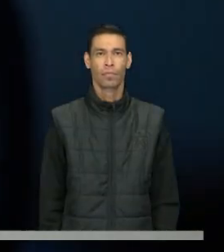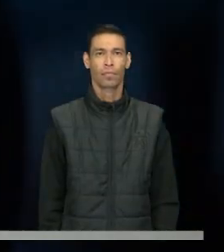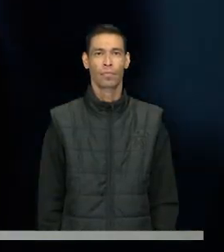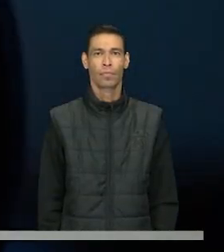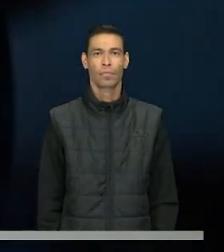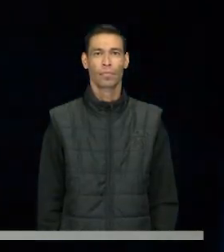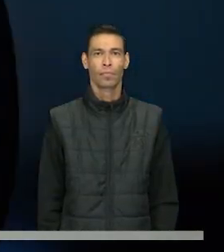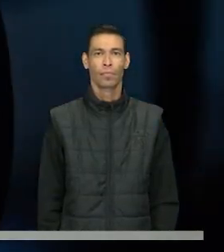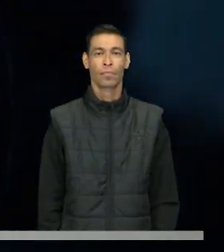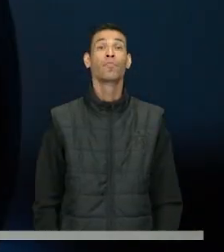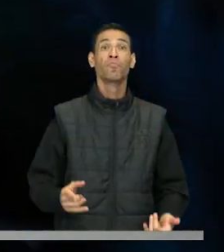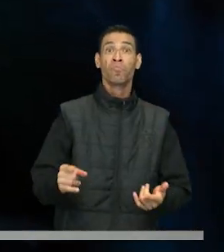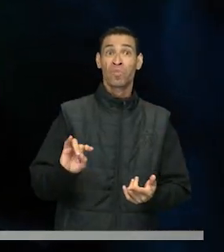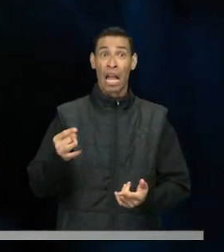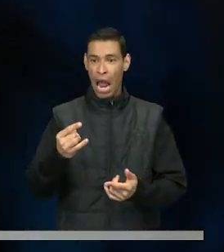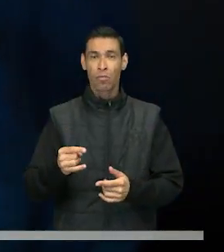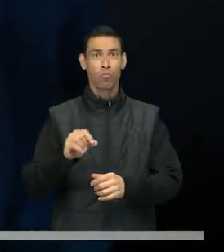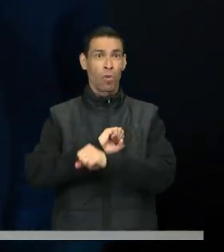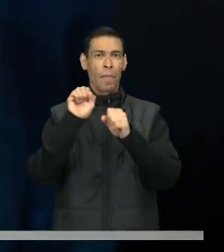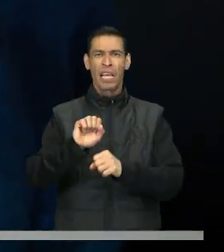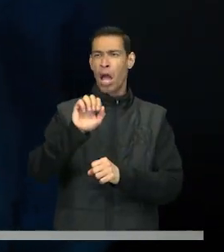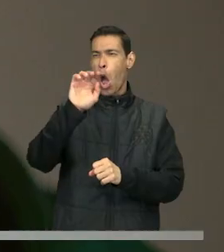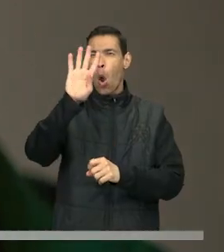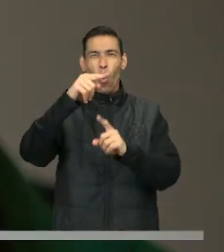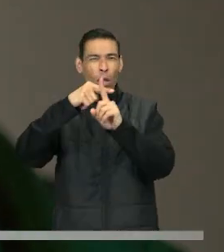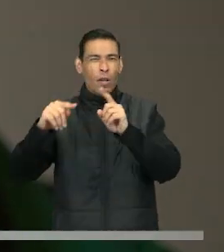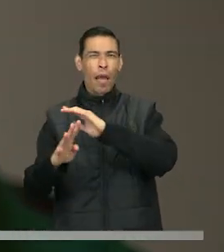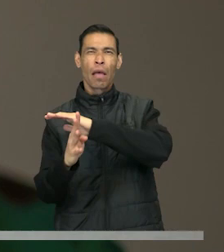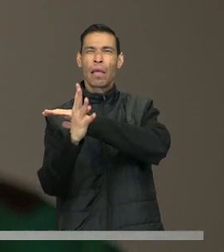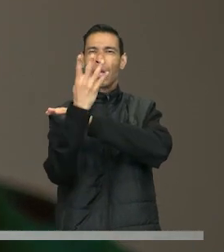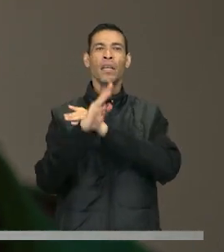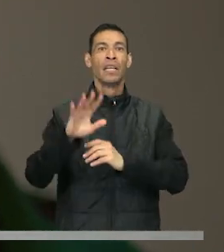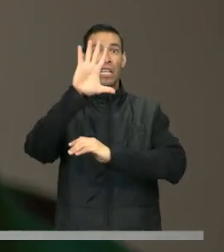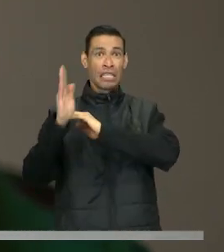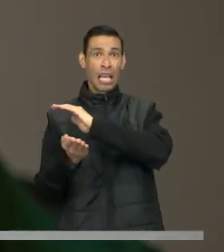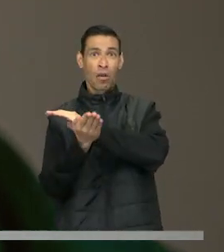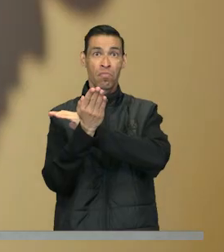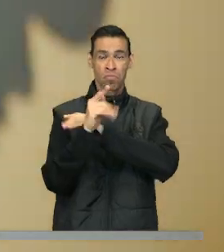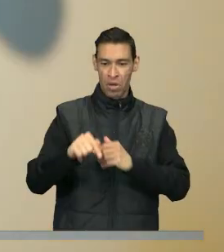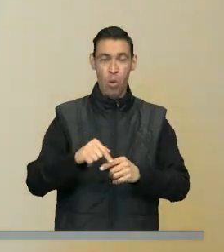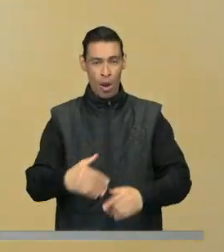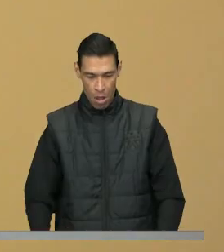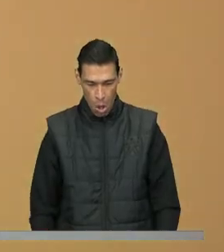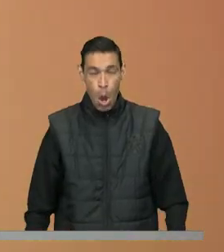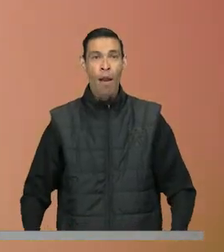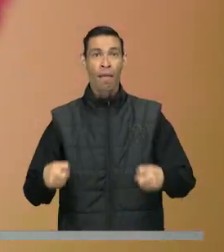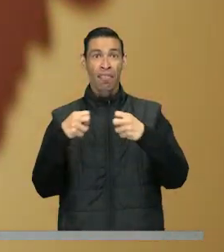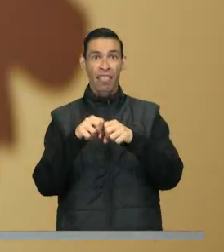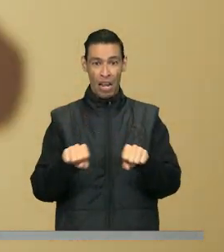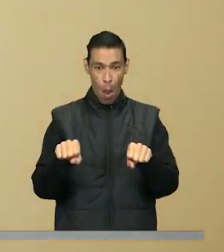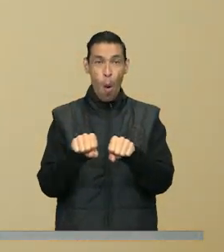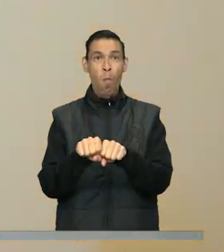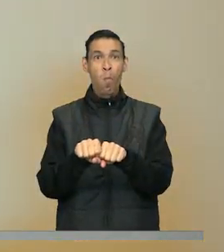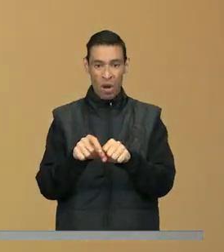El hecho de que usted a las 4:30 de la mañana, 5 de la mañana, se ponga unos cortos, unas zapatillas y salga a trotar, y eso es lo que hace que